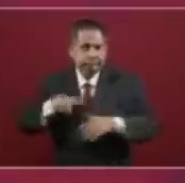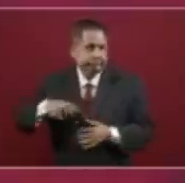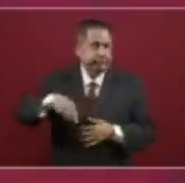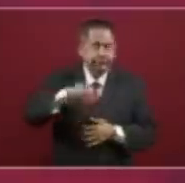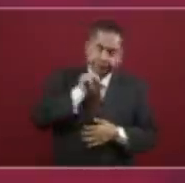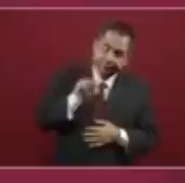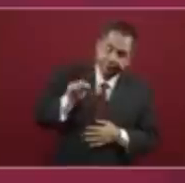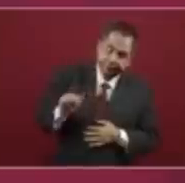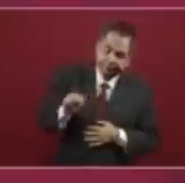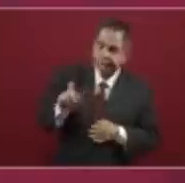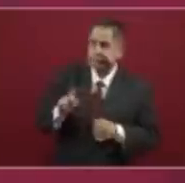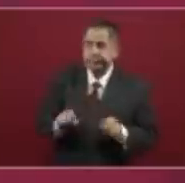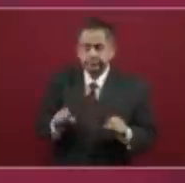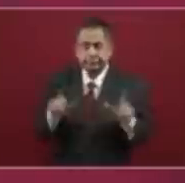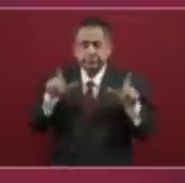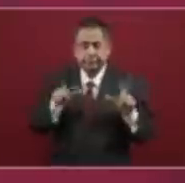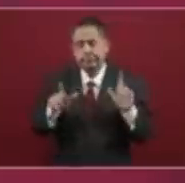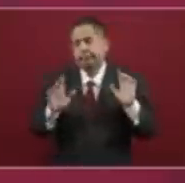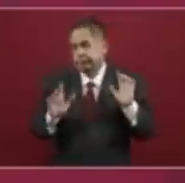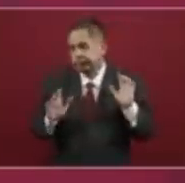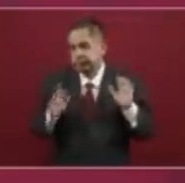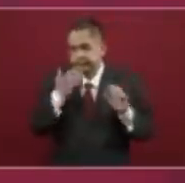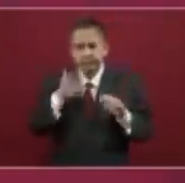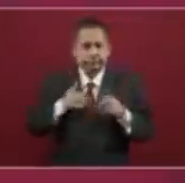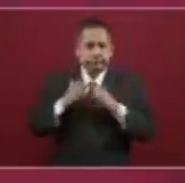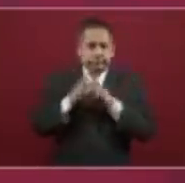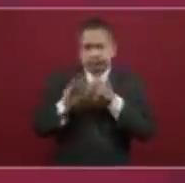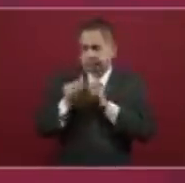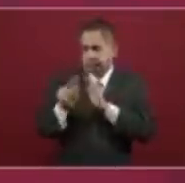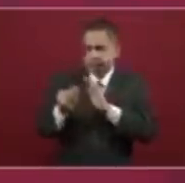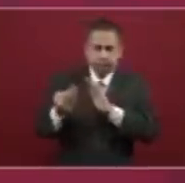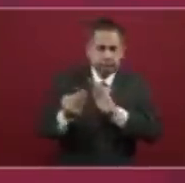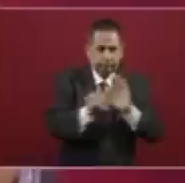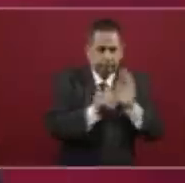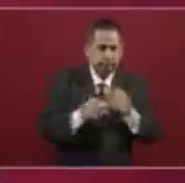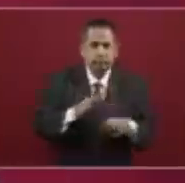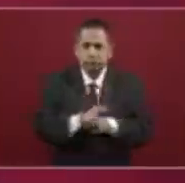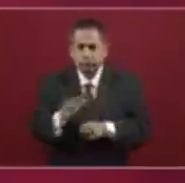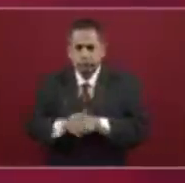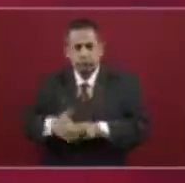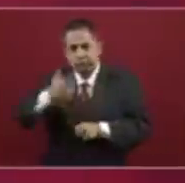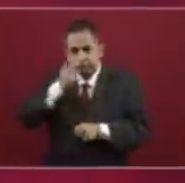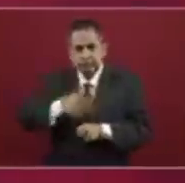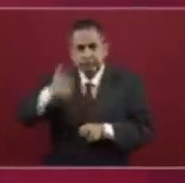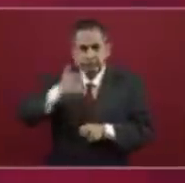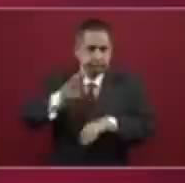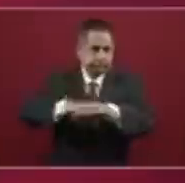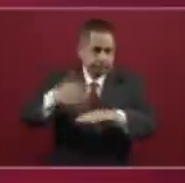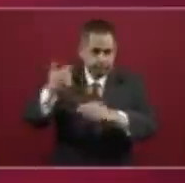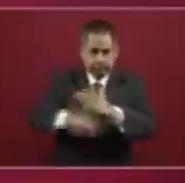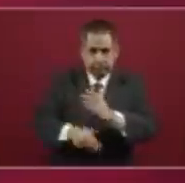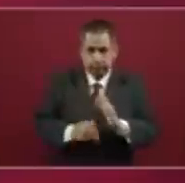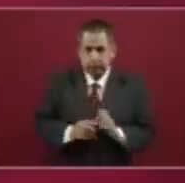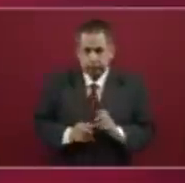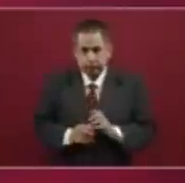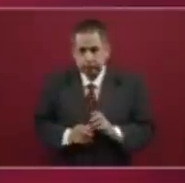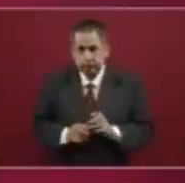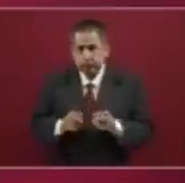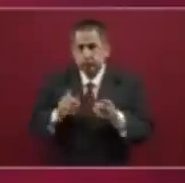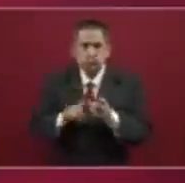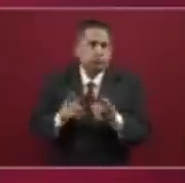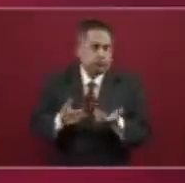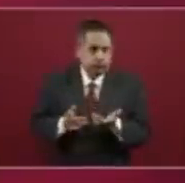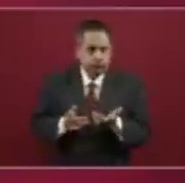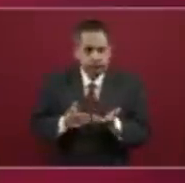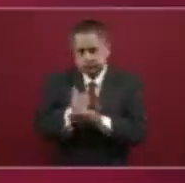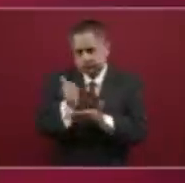consumidor, pueda ver cerca de su casa dónde está el precio más bajo. Cuando se trata